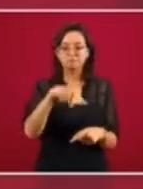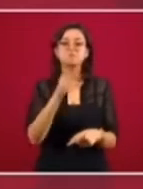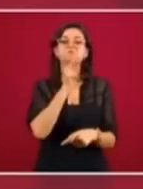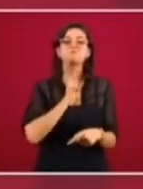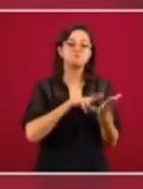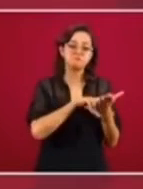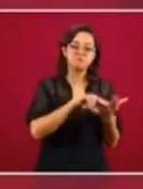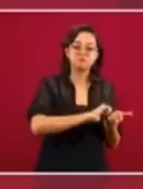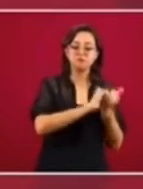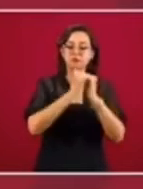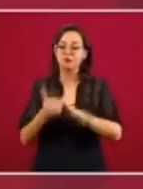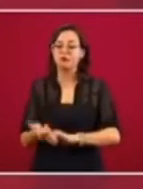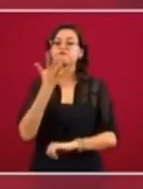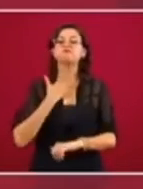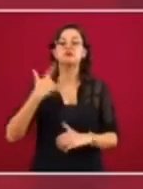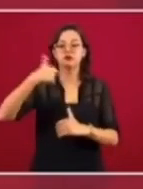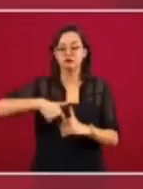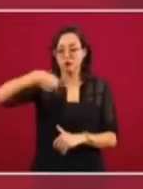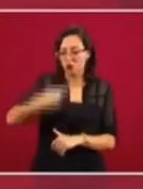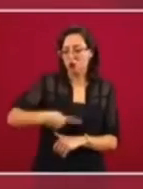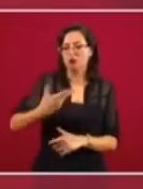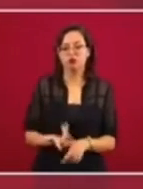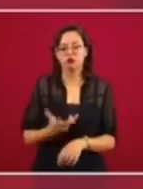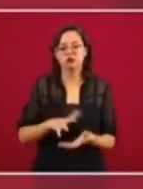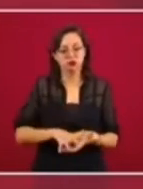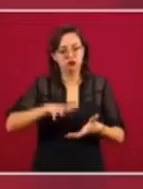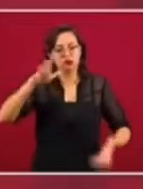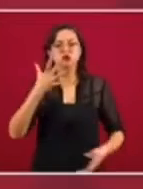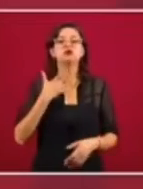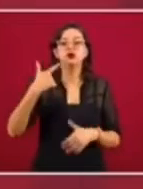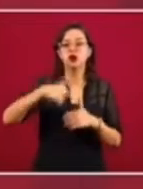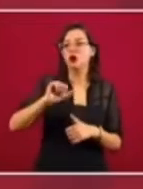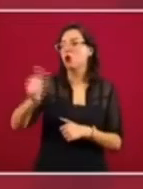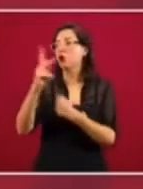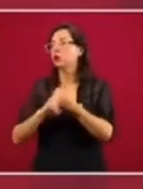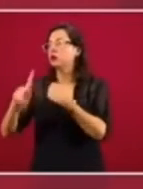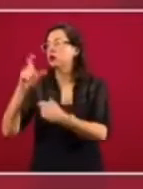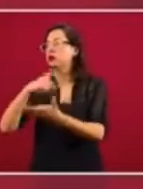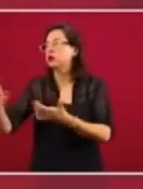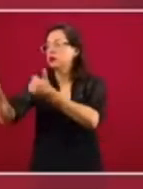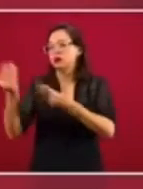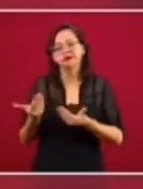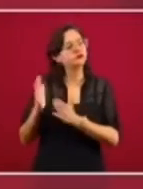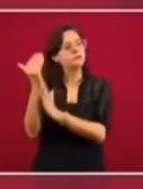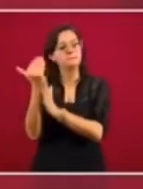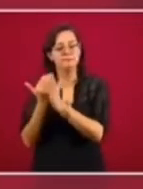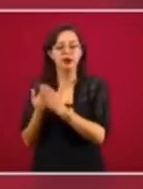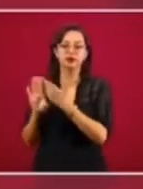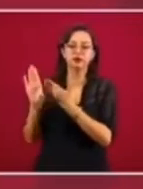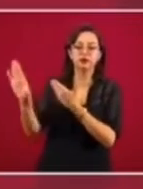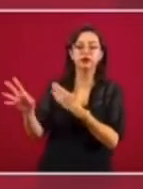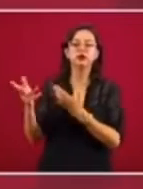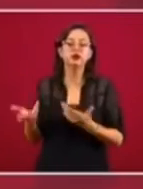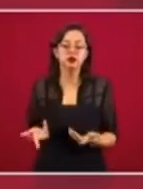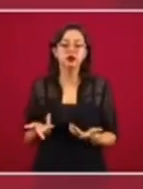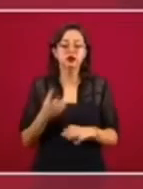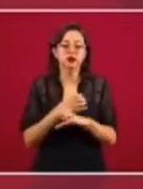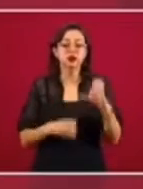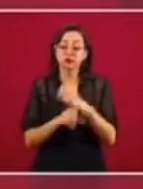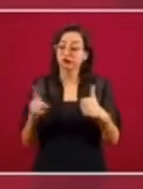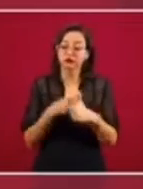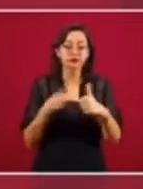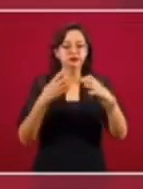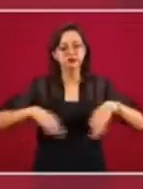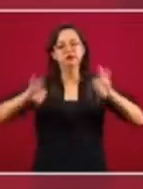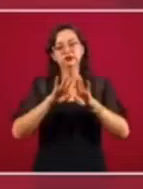procesar más crudo en el país y producir más gasolinas, comprar menos gasolinas en el extranjero. Entonces, son de las